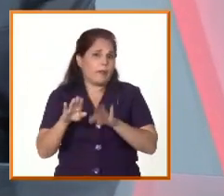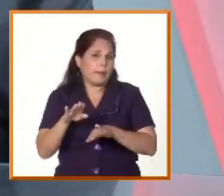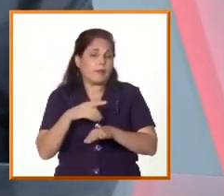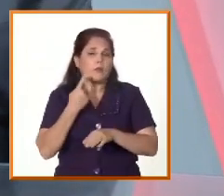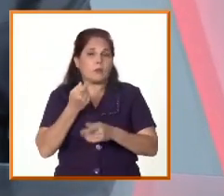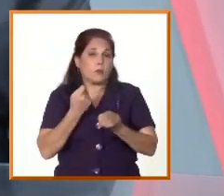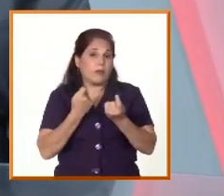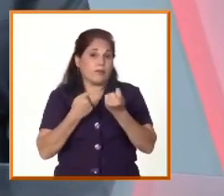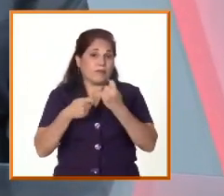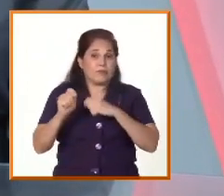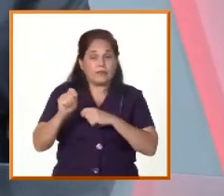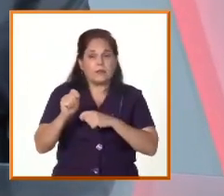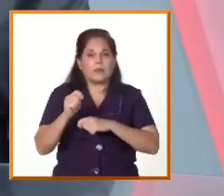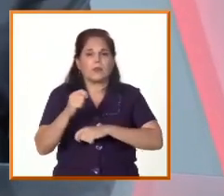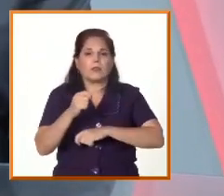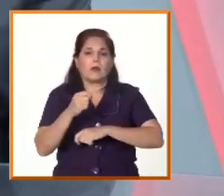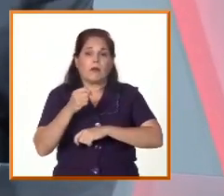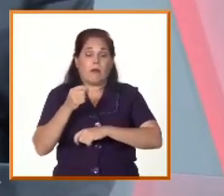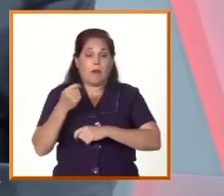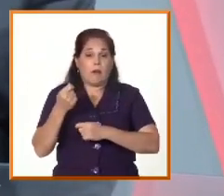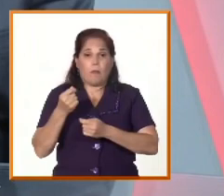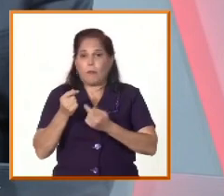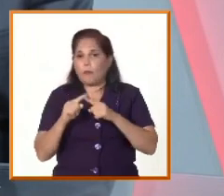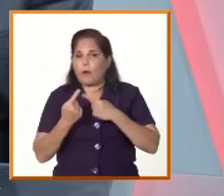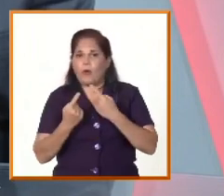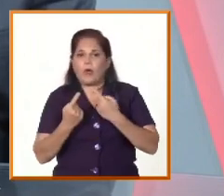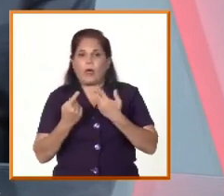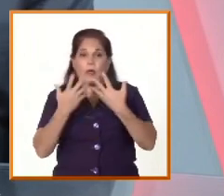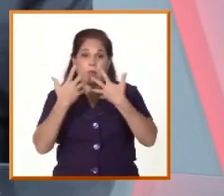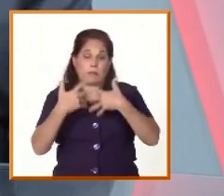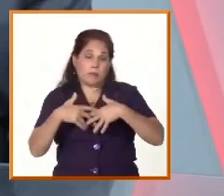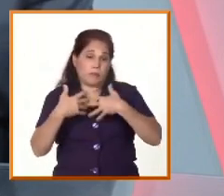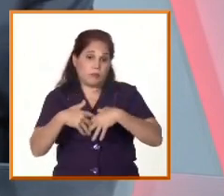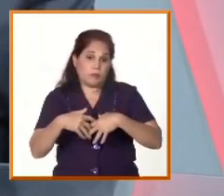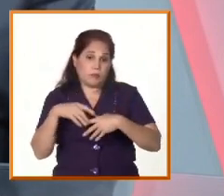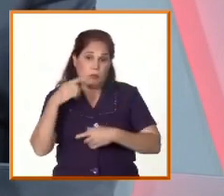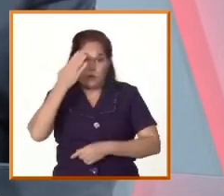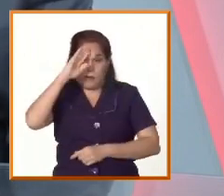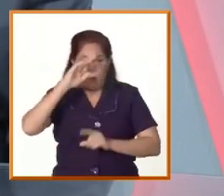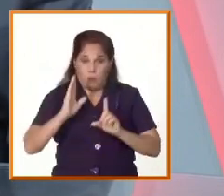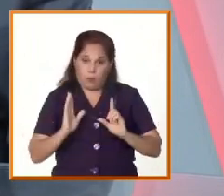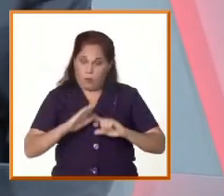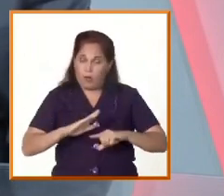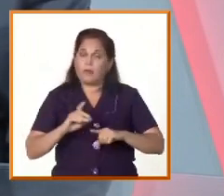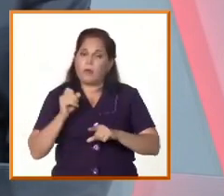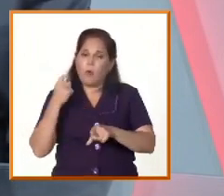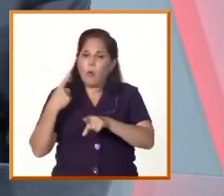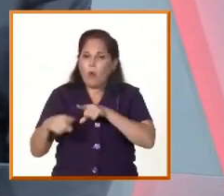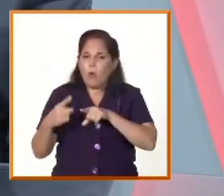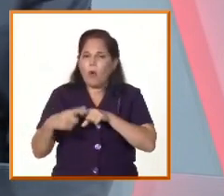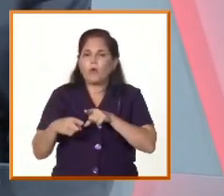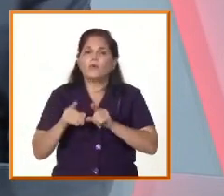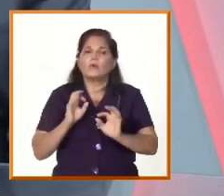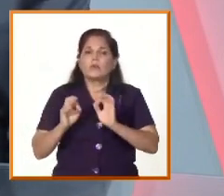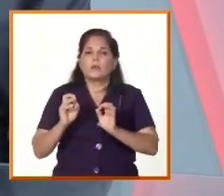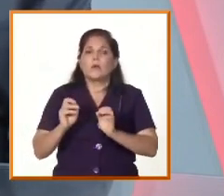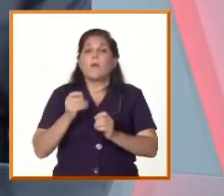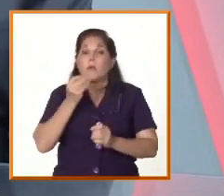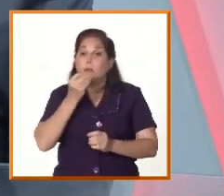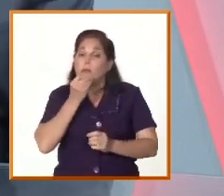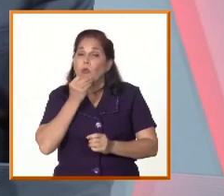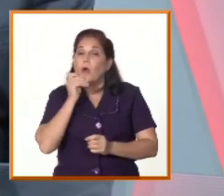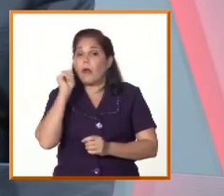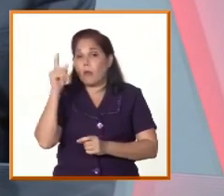podamos importar café porque la producción nacional no cubre estos meses hay que seguir buscando financiamiento y asegurarnos que podamos importar el café